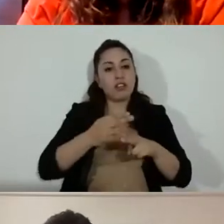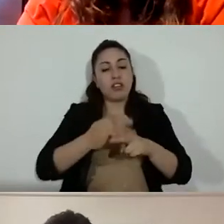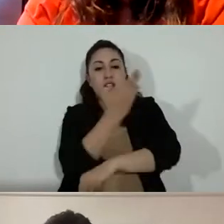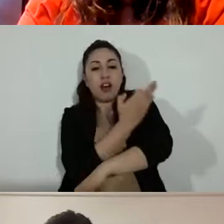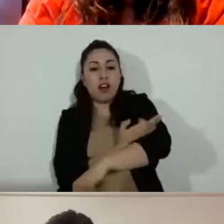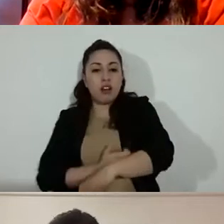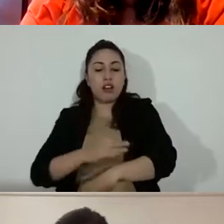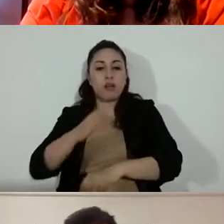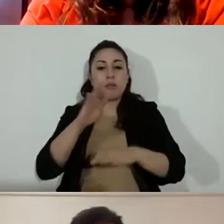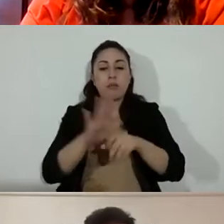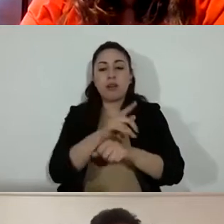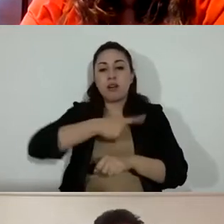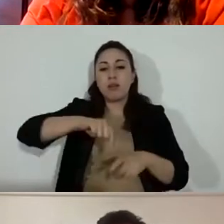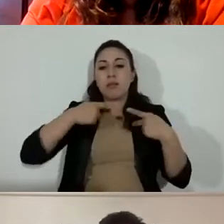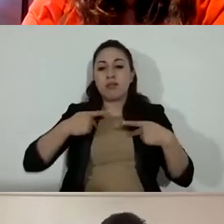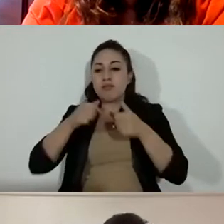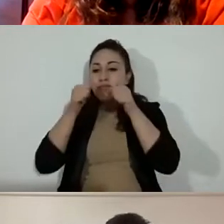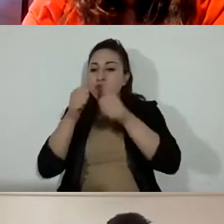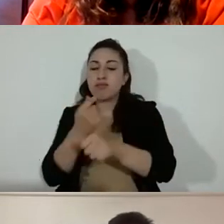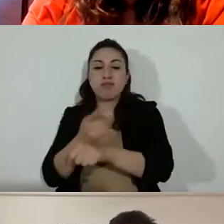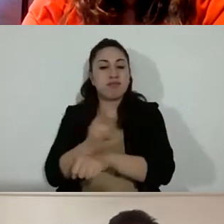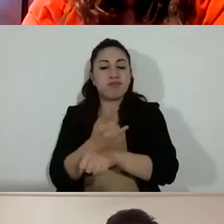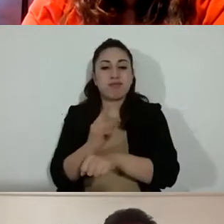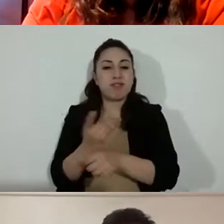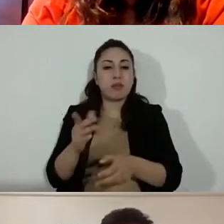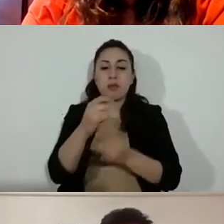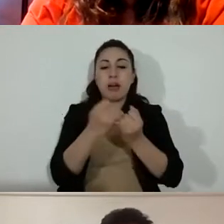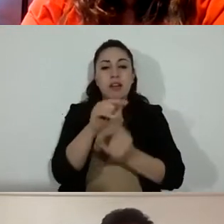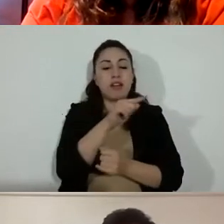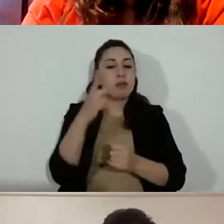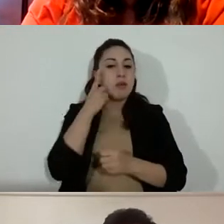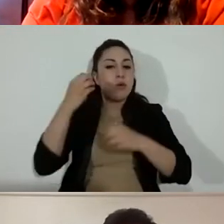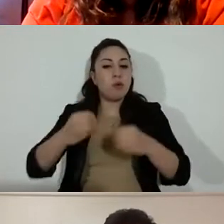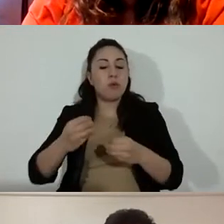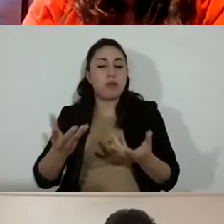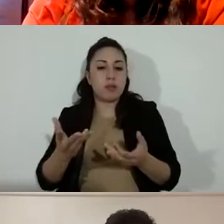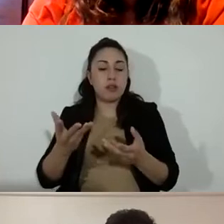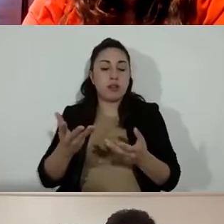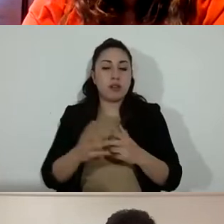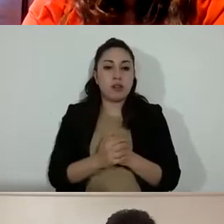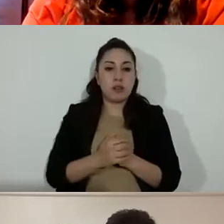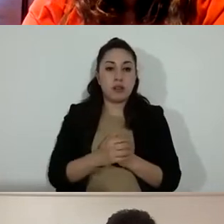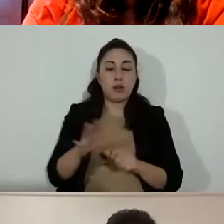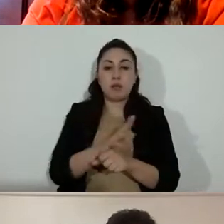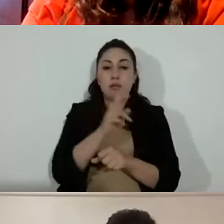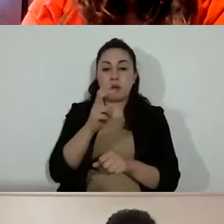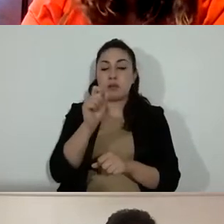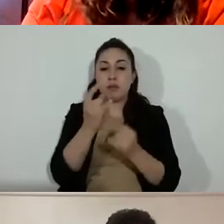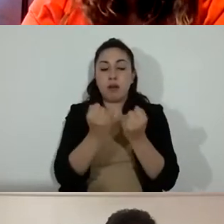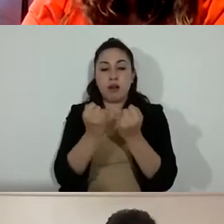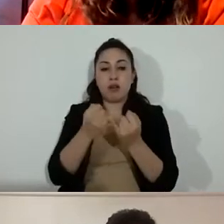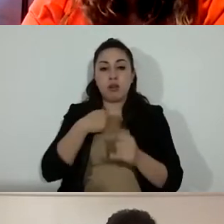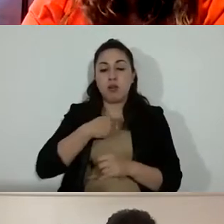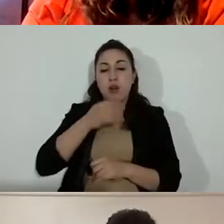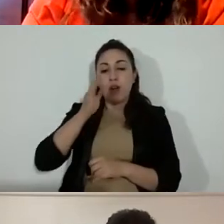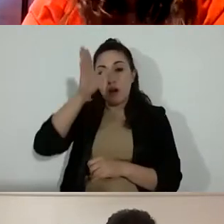movilidad, plasticidad en horarios matutinos que en horarios vespertinos. Por la relevancia es que nosotros nos acogemos también a lo que compañeros